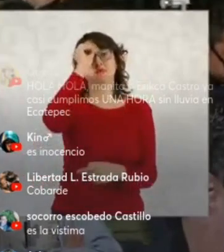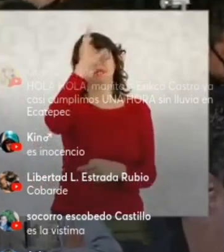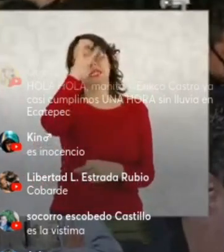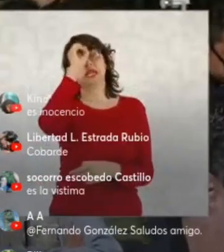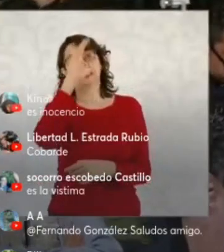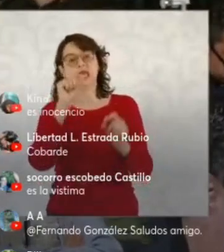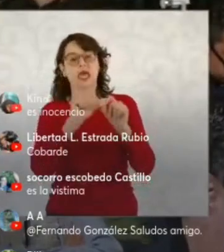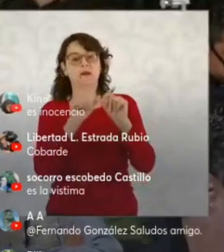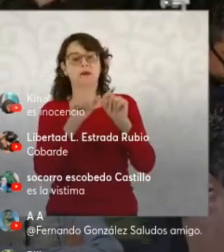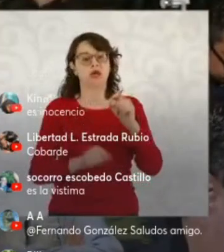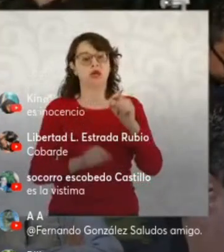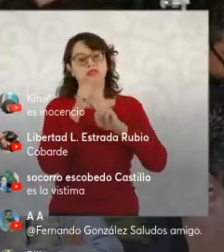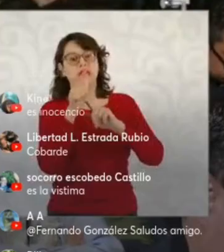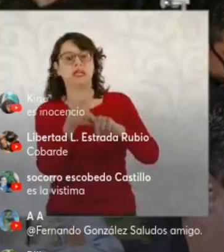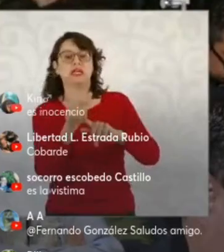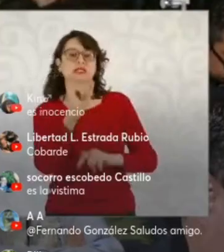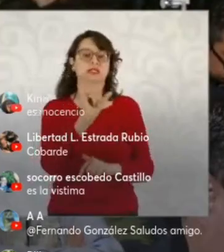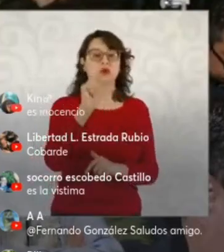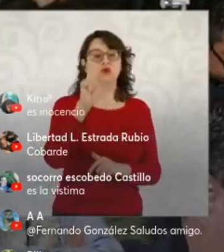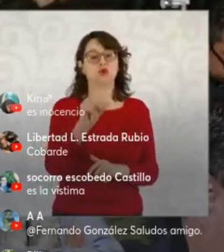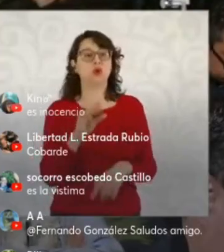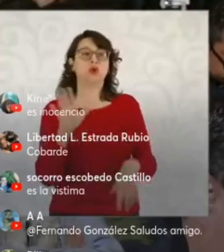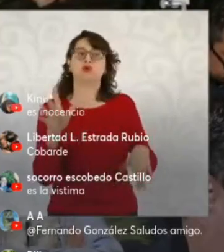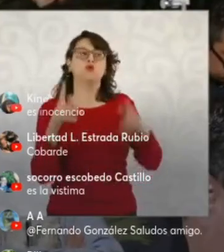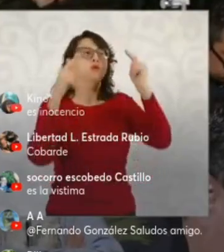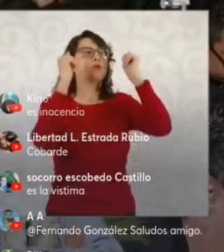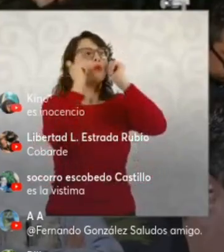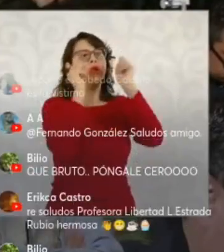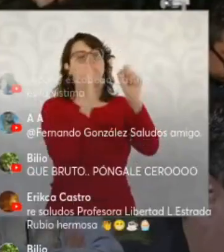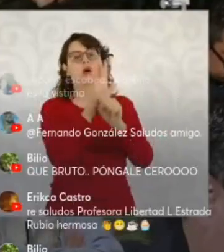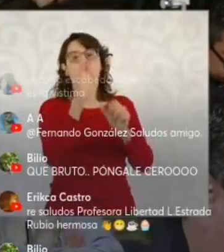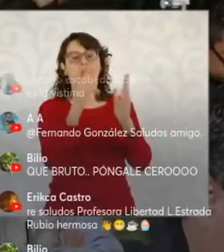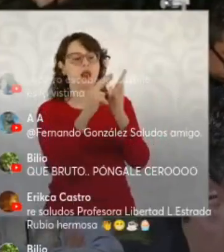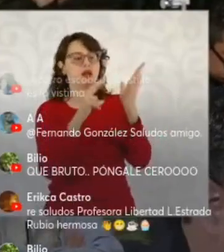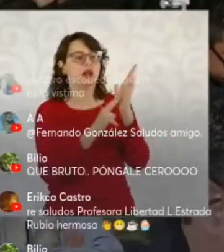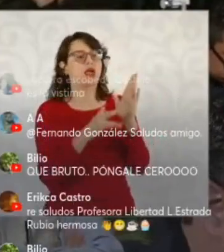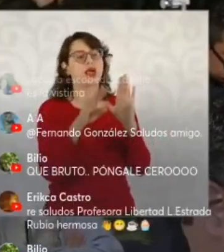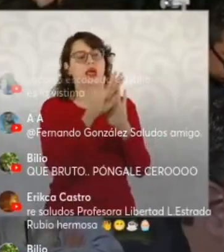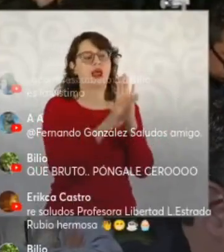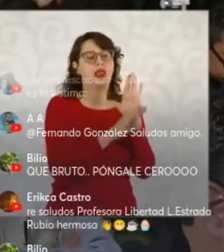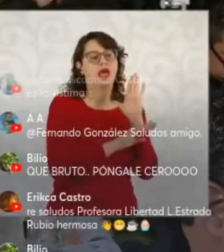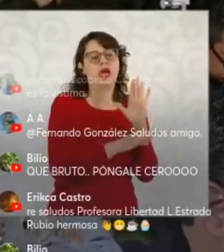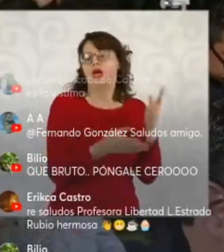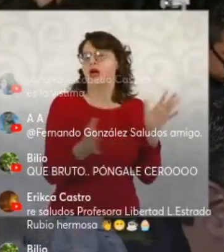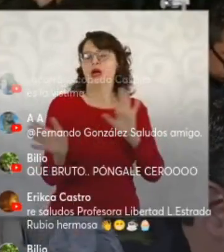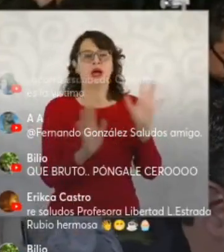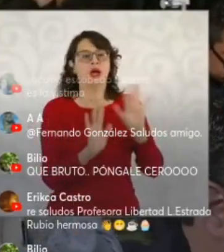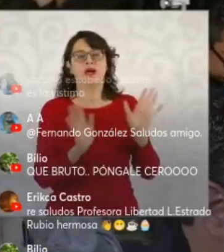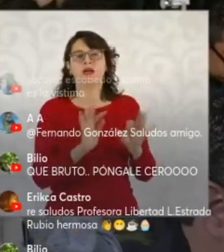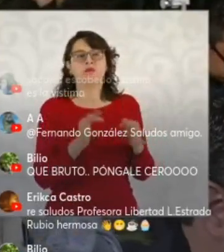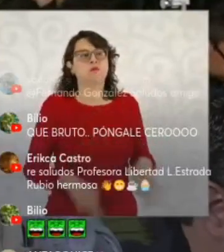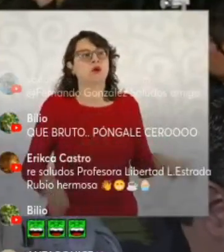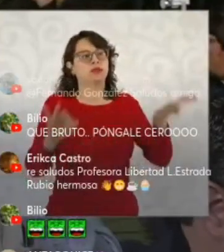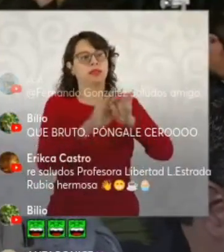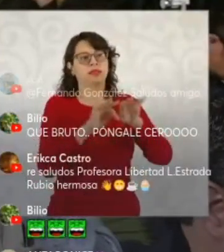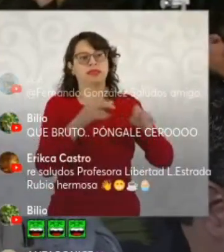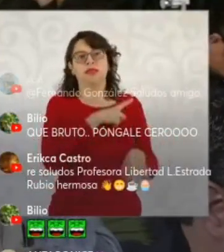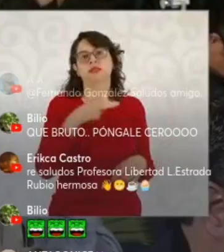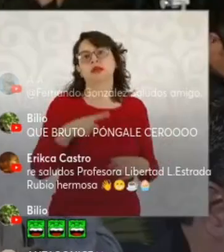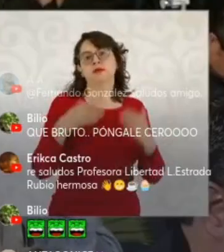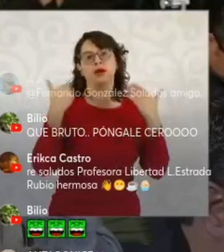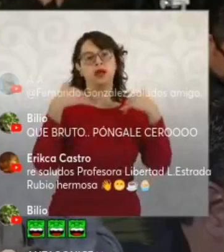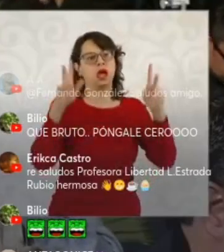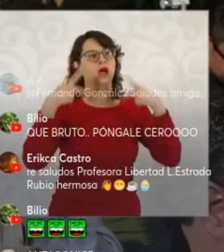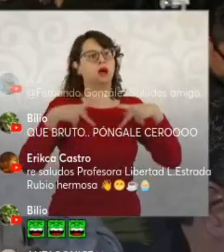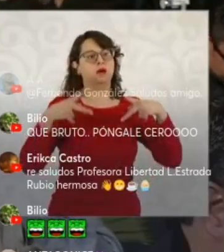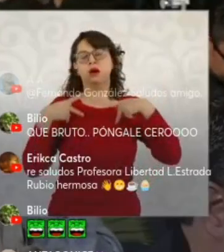México, con la regulación que ustedes decidan, pero valdría la pena que consideraran una consulta nacional.